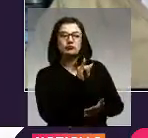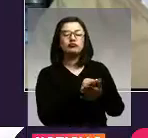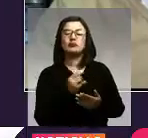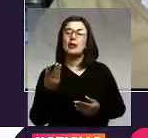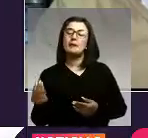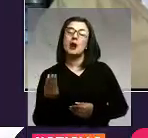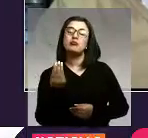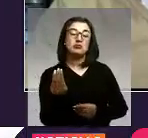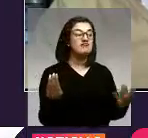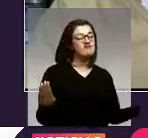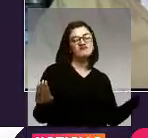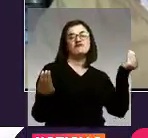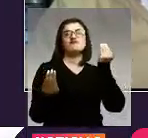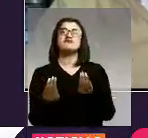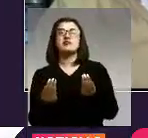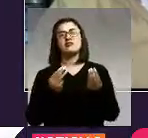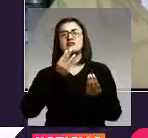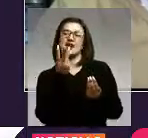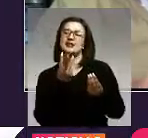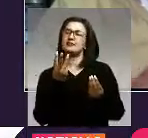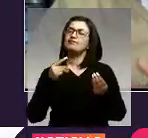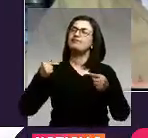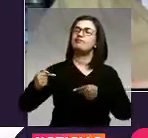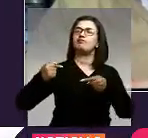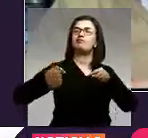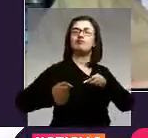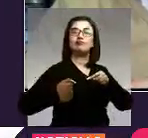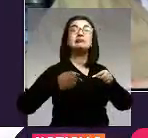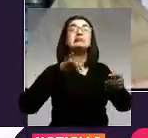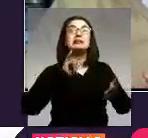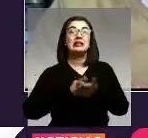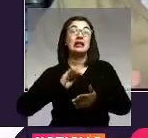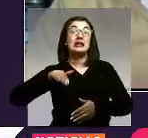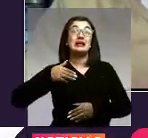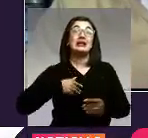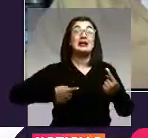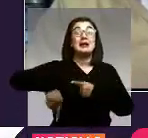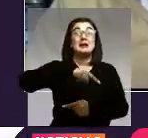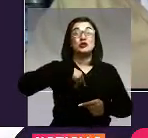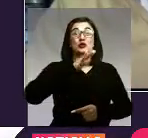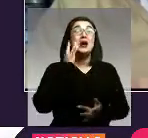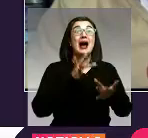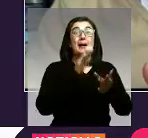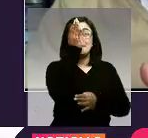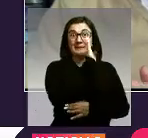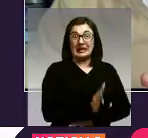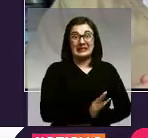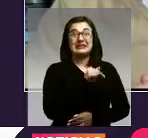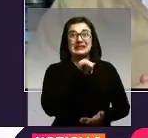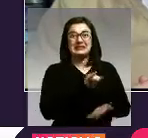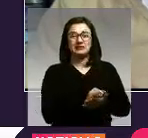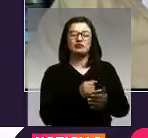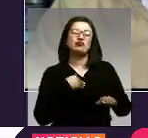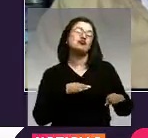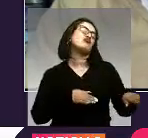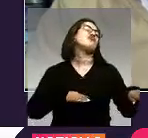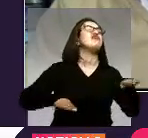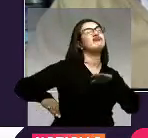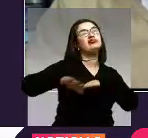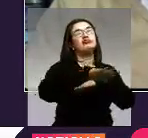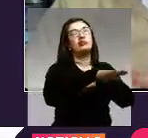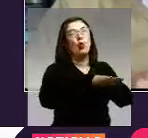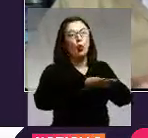Y recordemos que dos carreras después, en la tercera, en el Gran Premio del Brasil, es cuando le hace el sobrepaso y le da